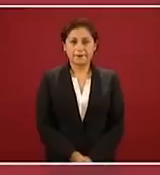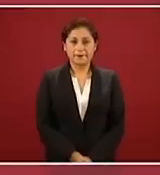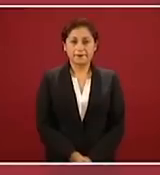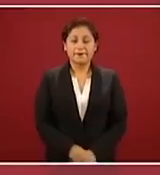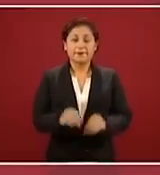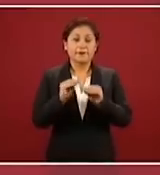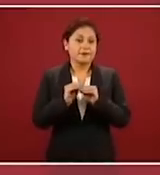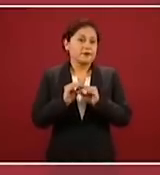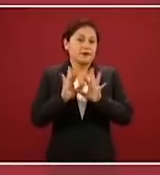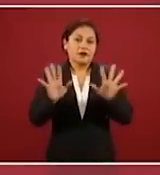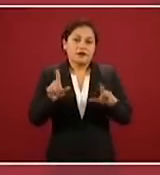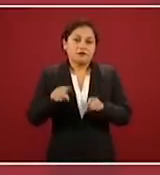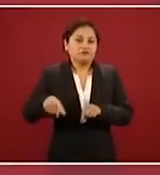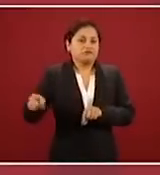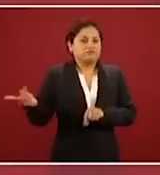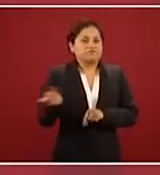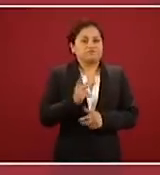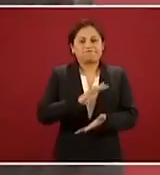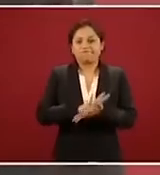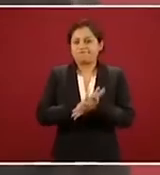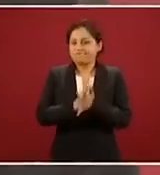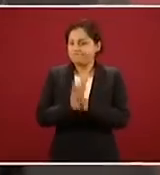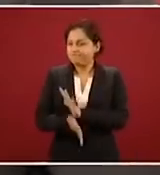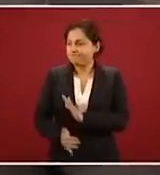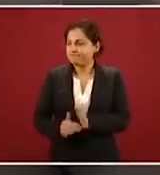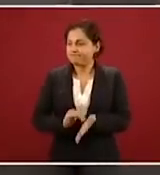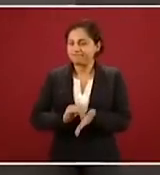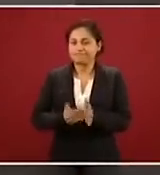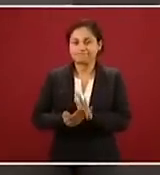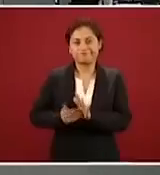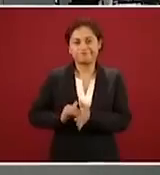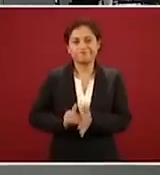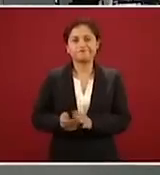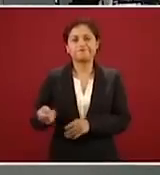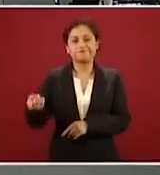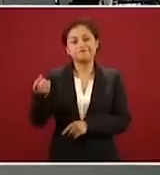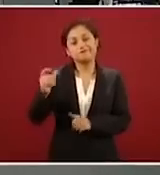pues contubernio, ¿no? ¿Sí? De las autoridades.